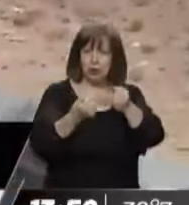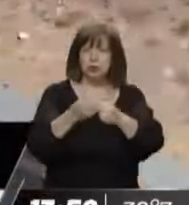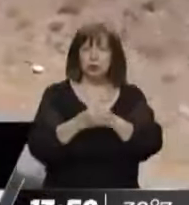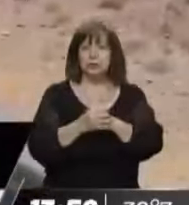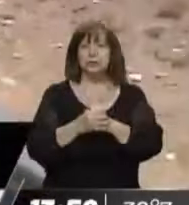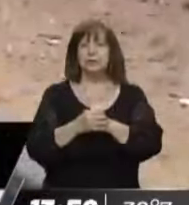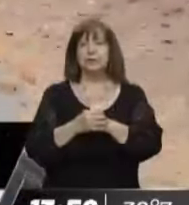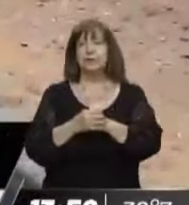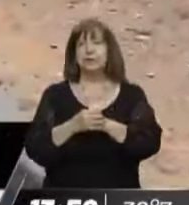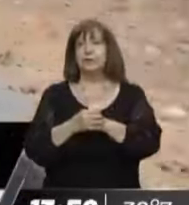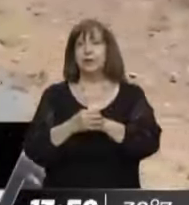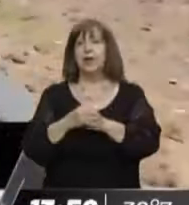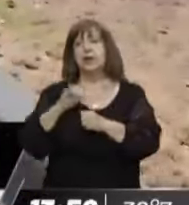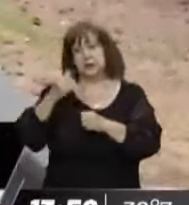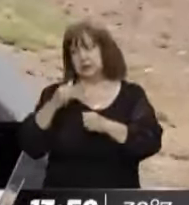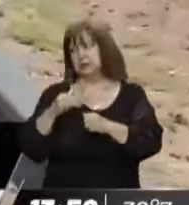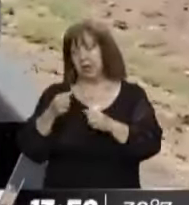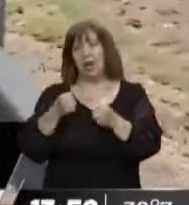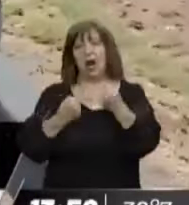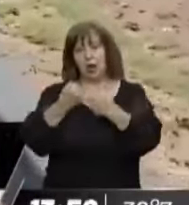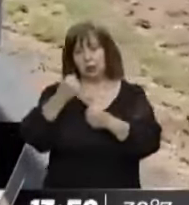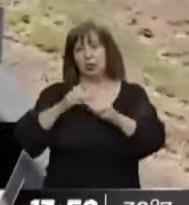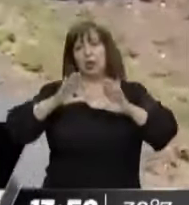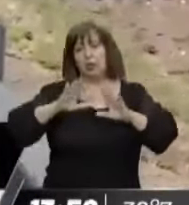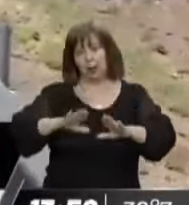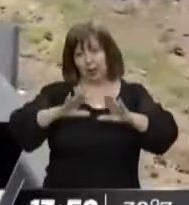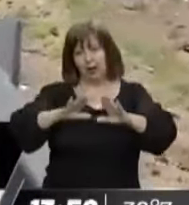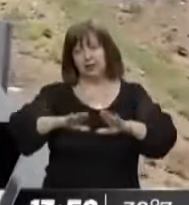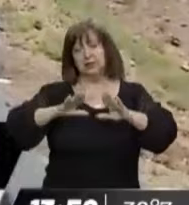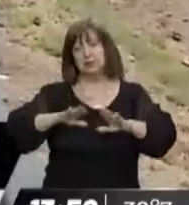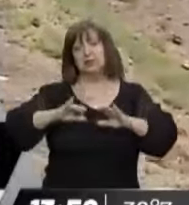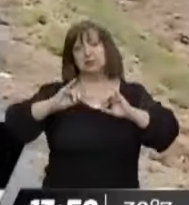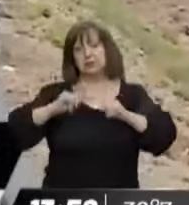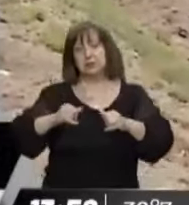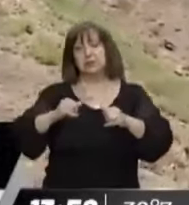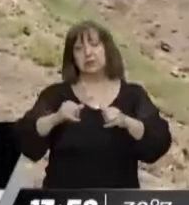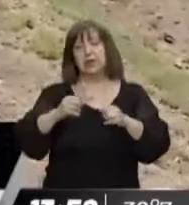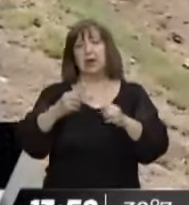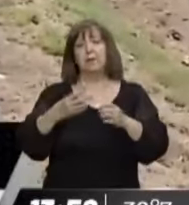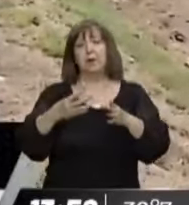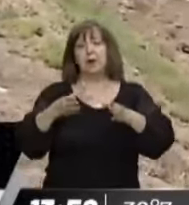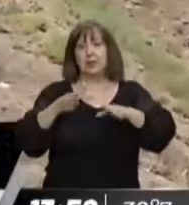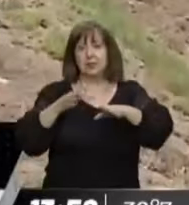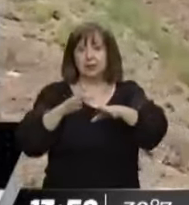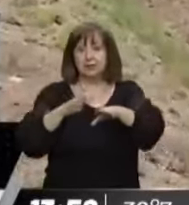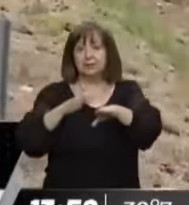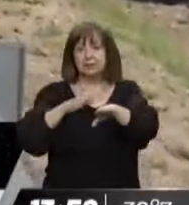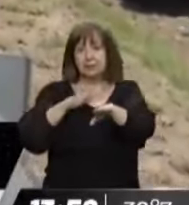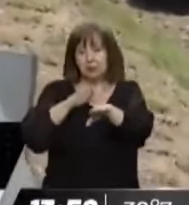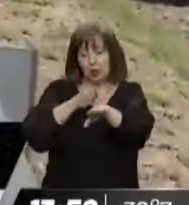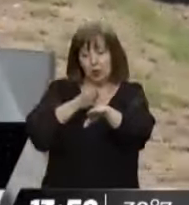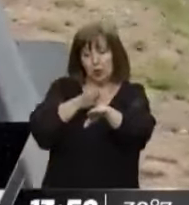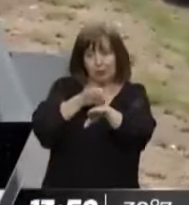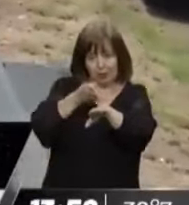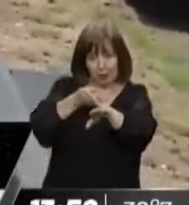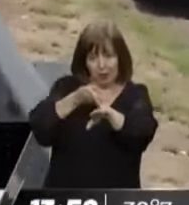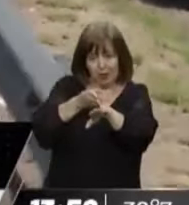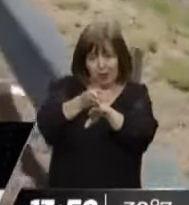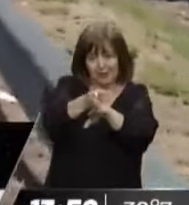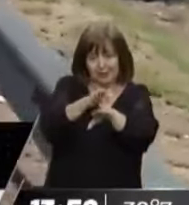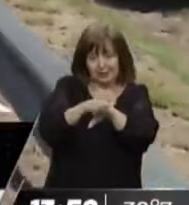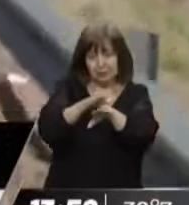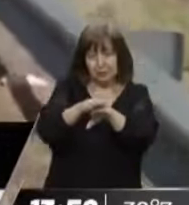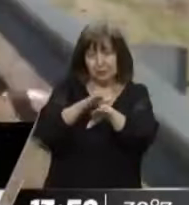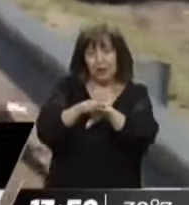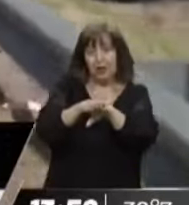Bueno, los vehículos van lentos exactamente porque justamente la trocha que se ha visto afectada, la mano que se ha